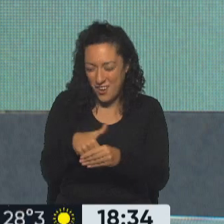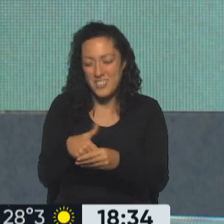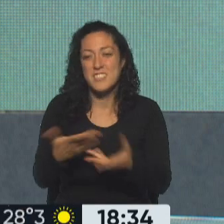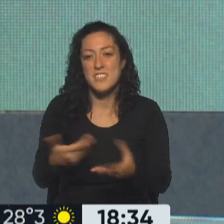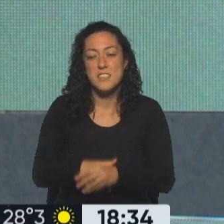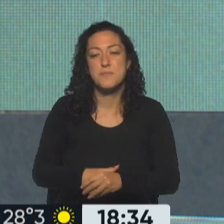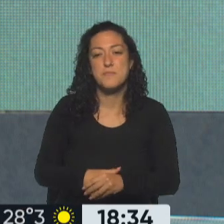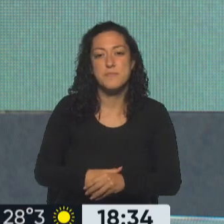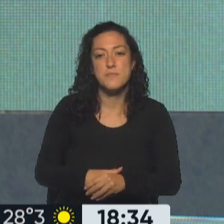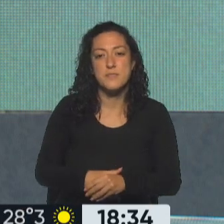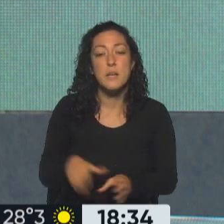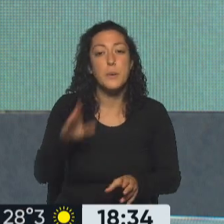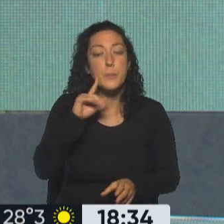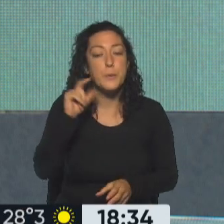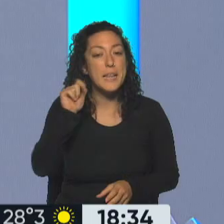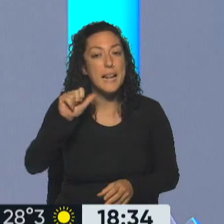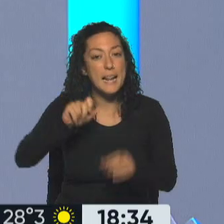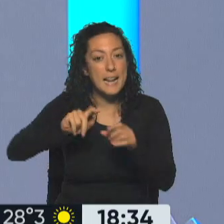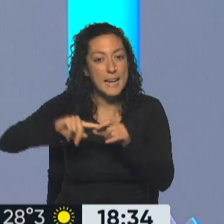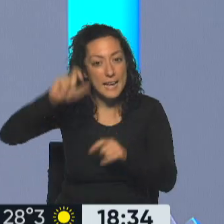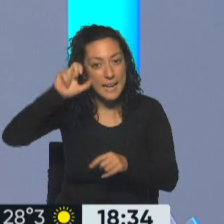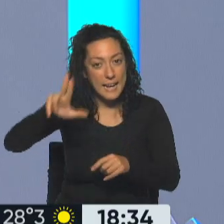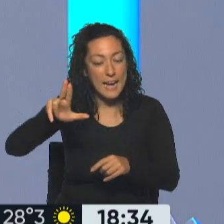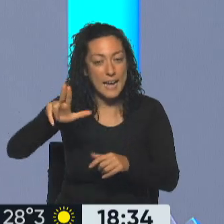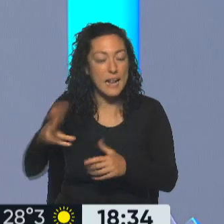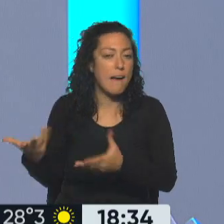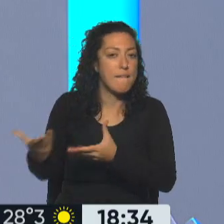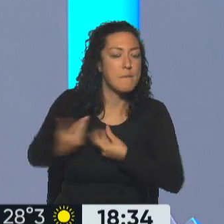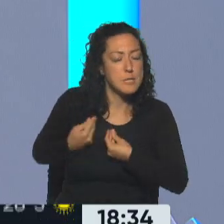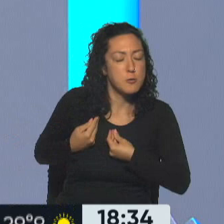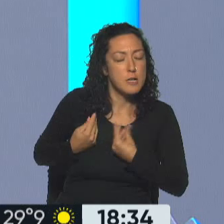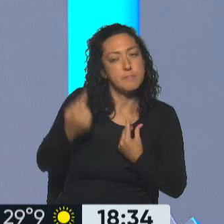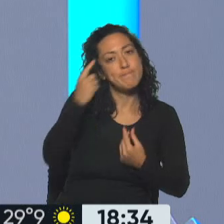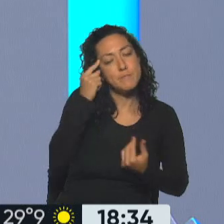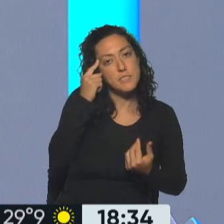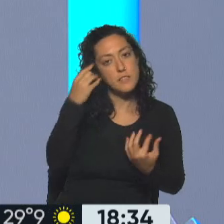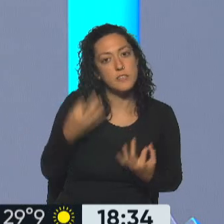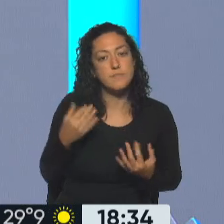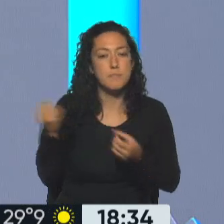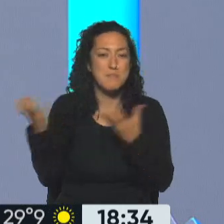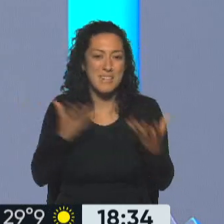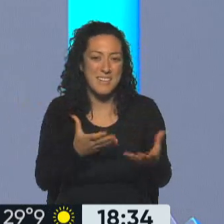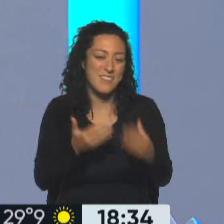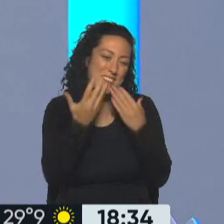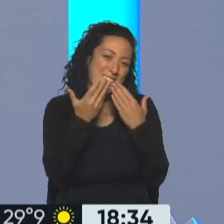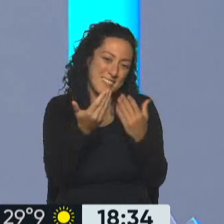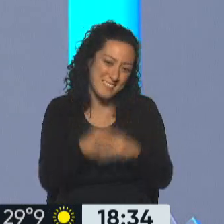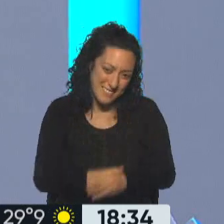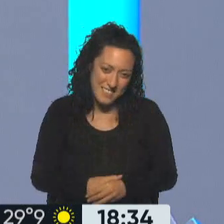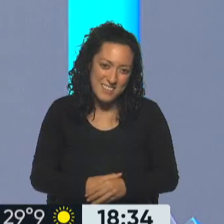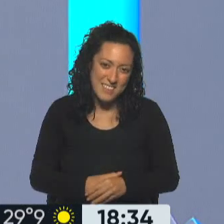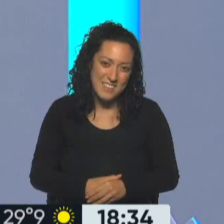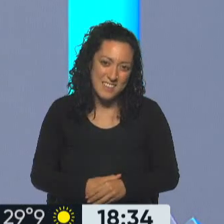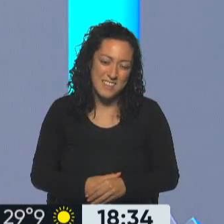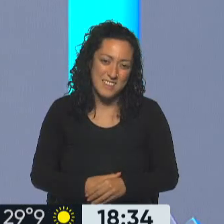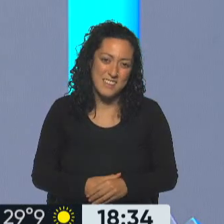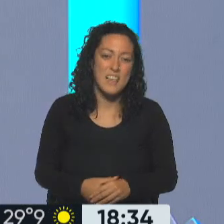vamos a la sila vilquer para que nos ayude a mirar un poco también un poco más lejos Gracias bienvenida siempre al revés un placer un placer